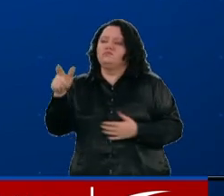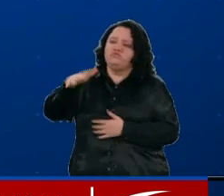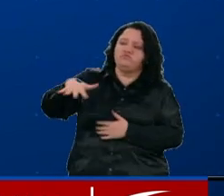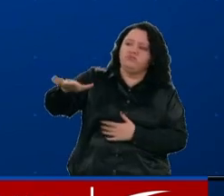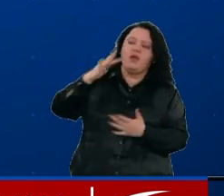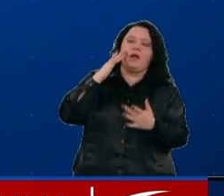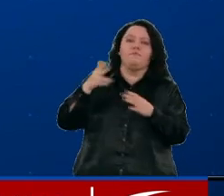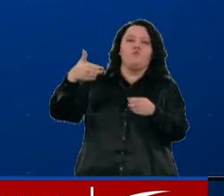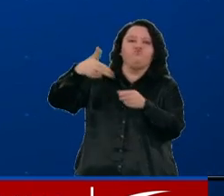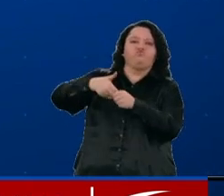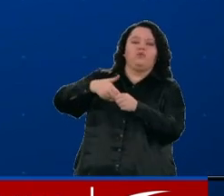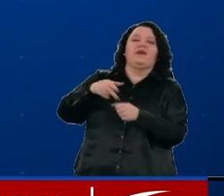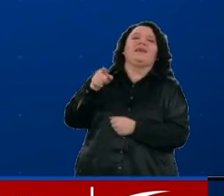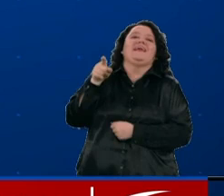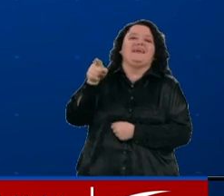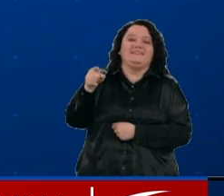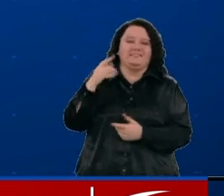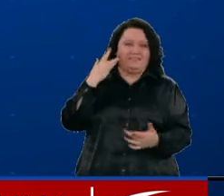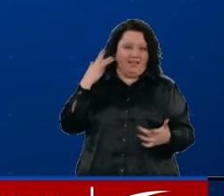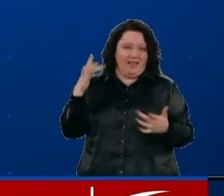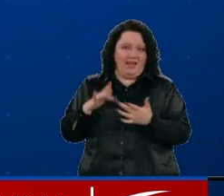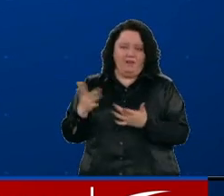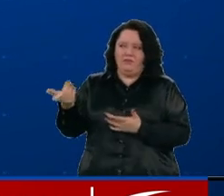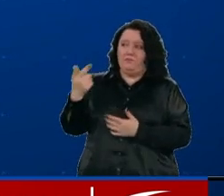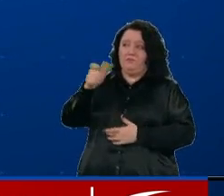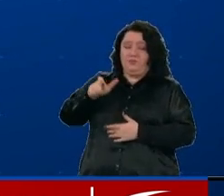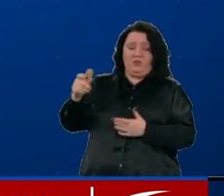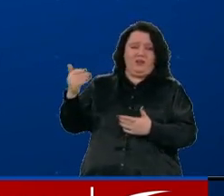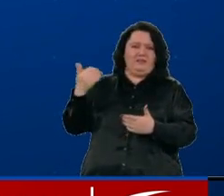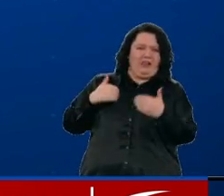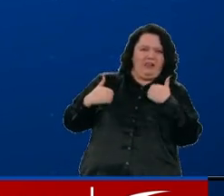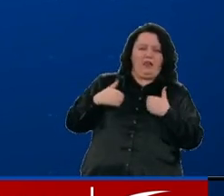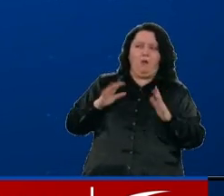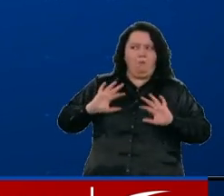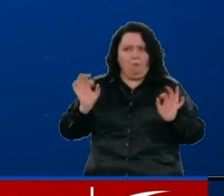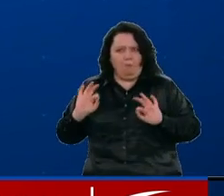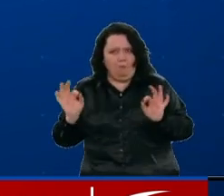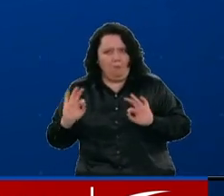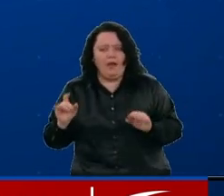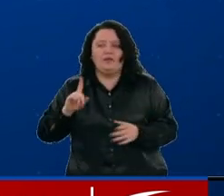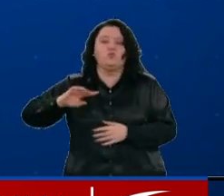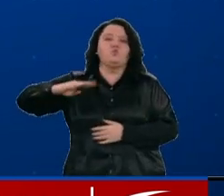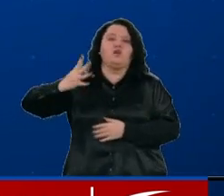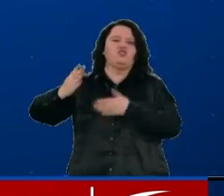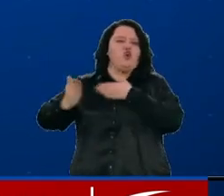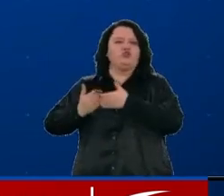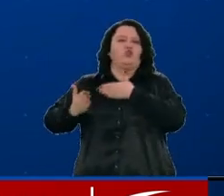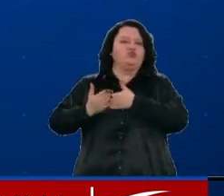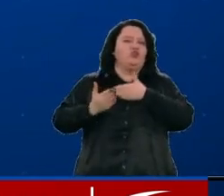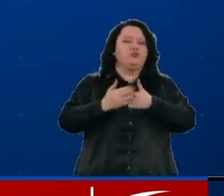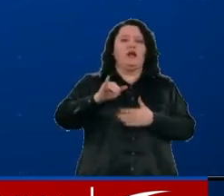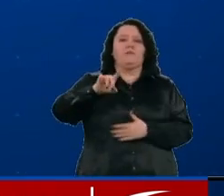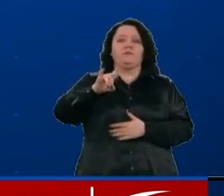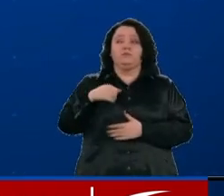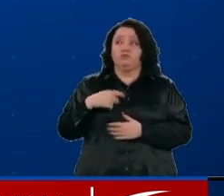estación de gasolina. La policía no reporta personas lesionadas. Este es el cuarto atentado en Jamundí en menos de dos días.